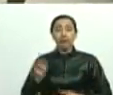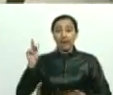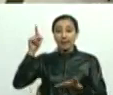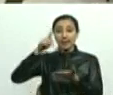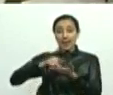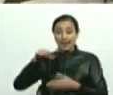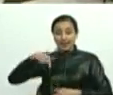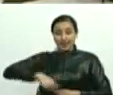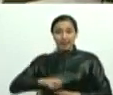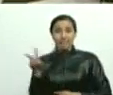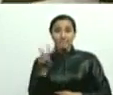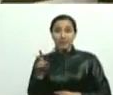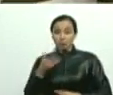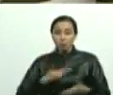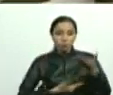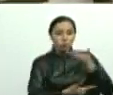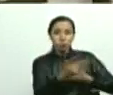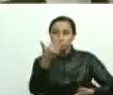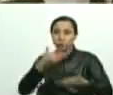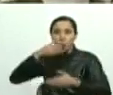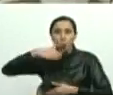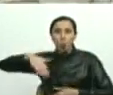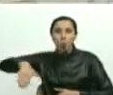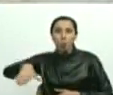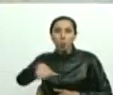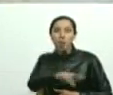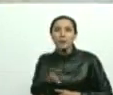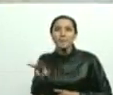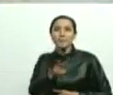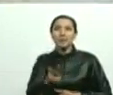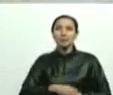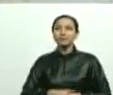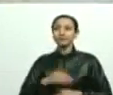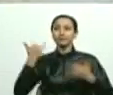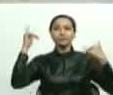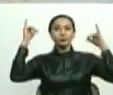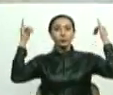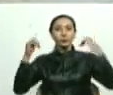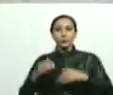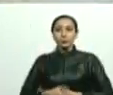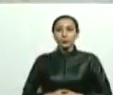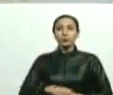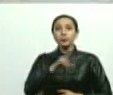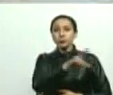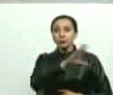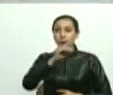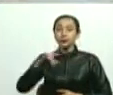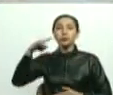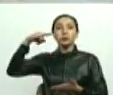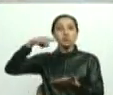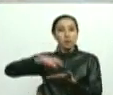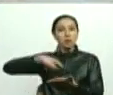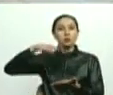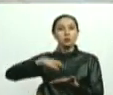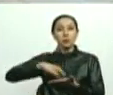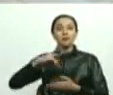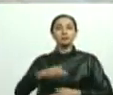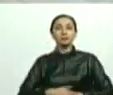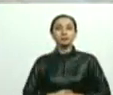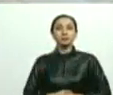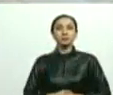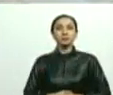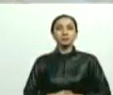Venezuela compartiendo con el pueblo los actos conmemorativos del Bicentenario de la Batalla de Carabobo y